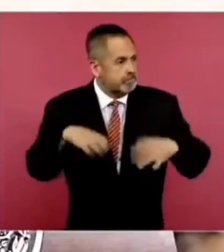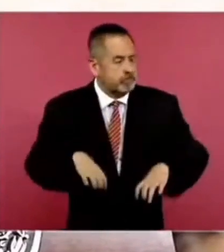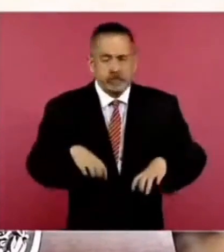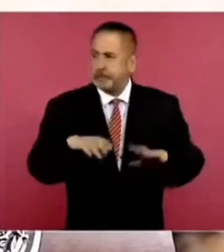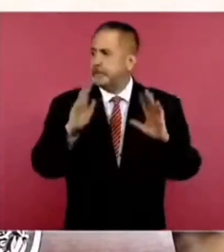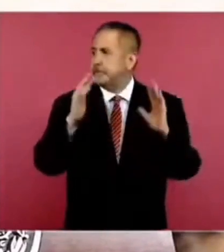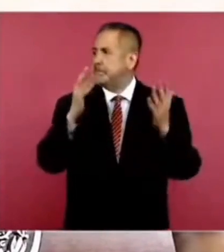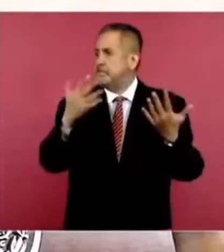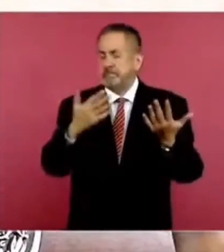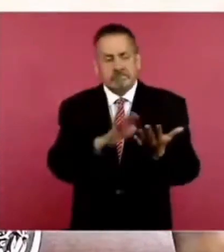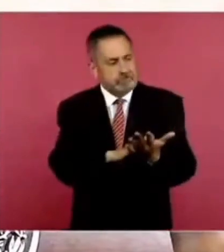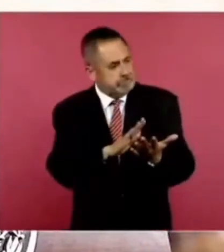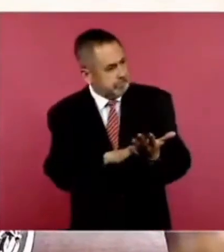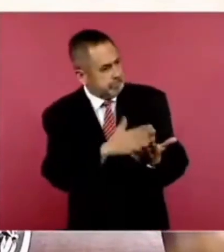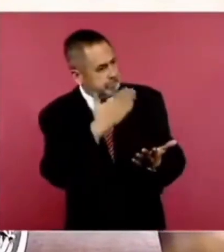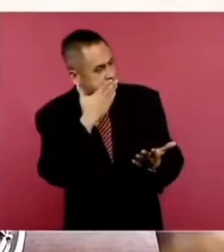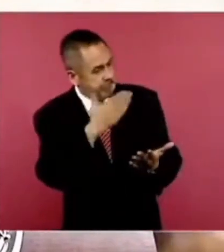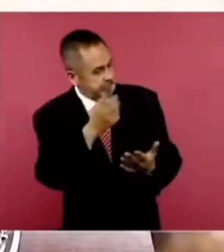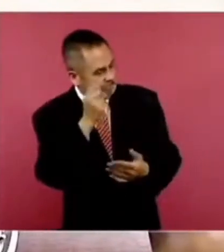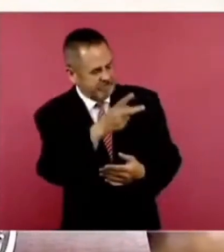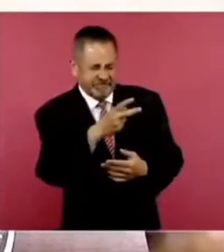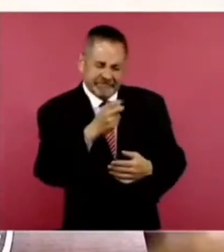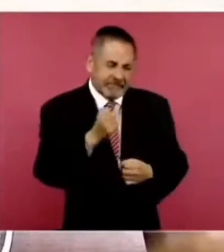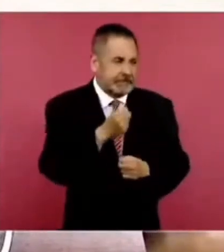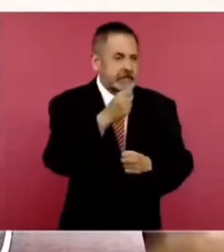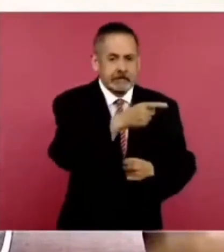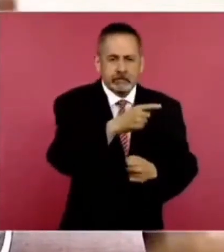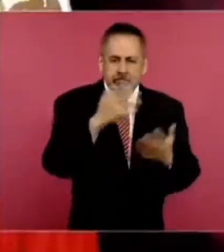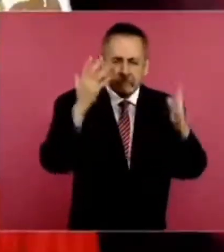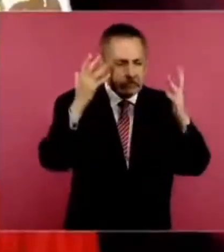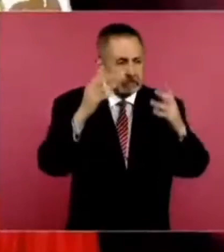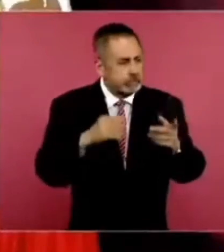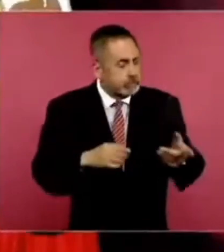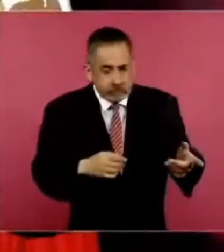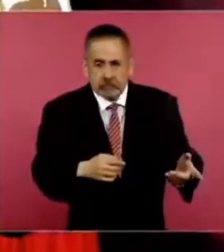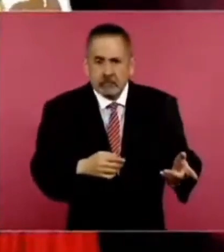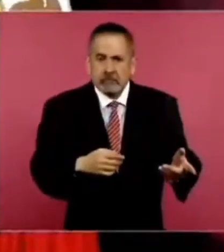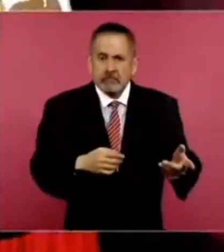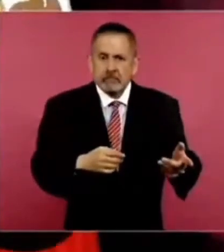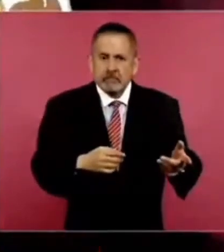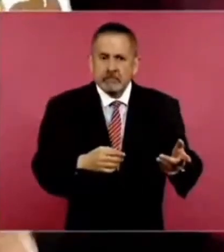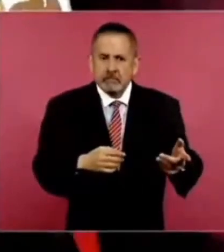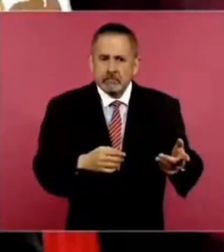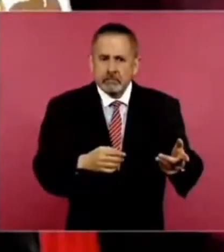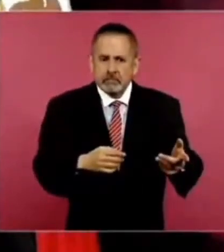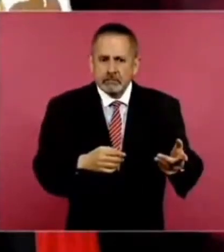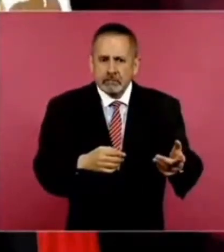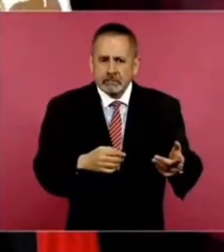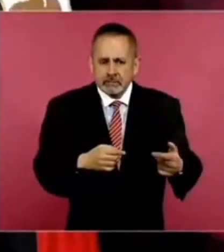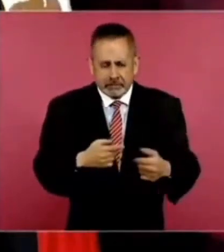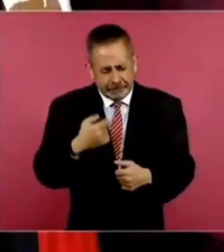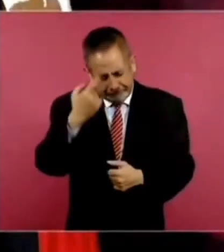Por eso era muy normal que de repente un político